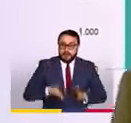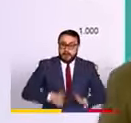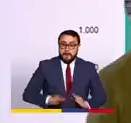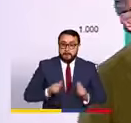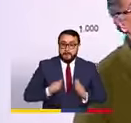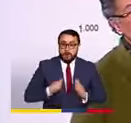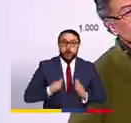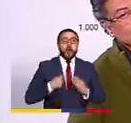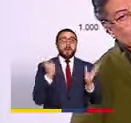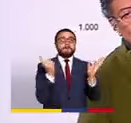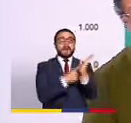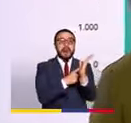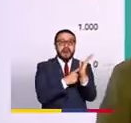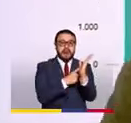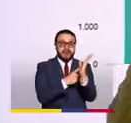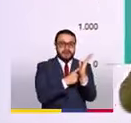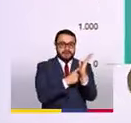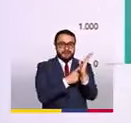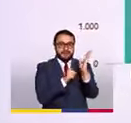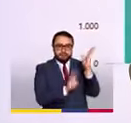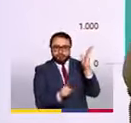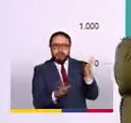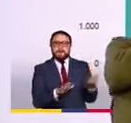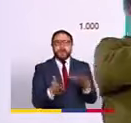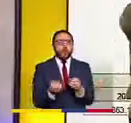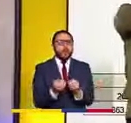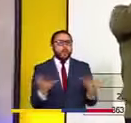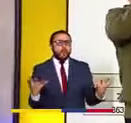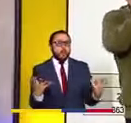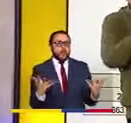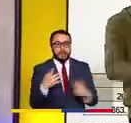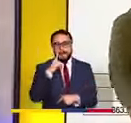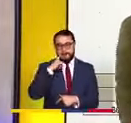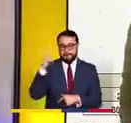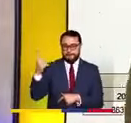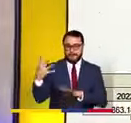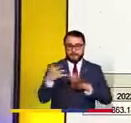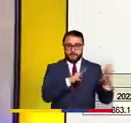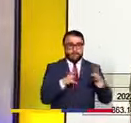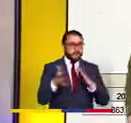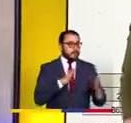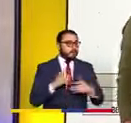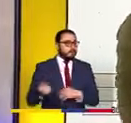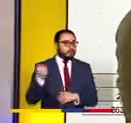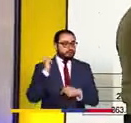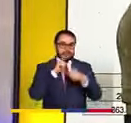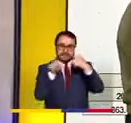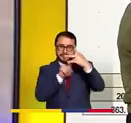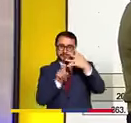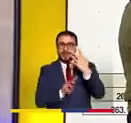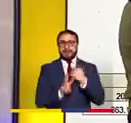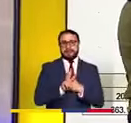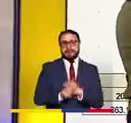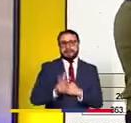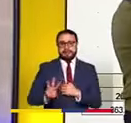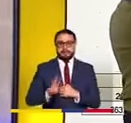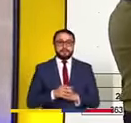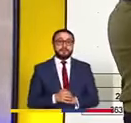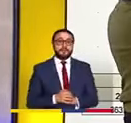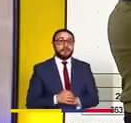tasa, en la semana 33, que acaba de ocurrir. En la semana